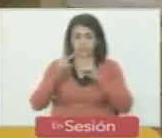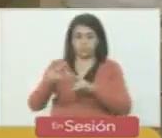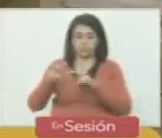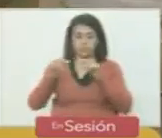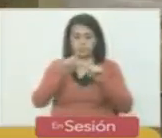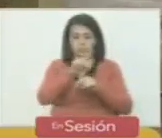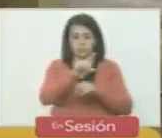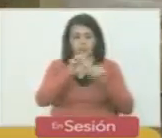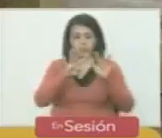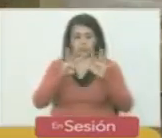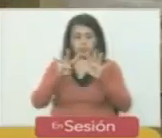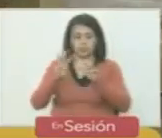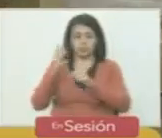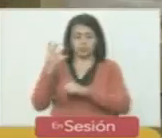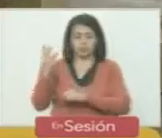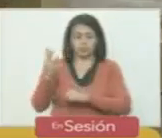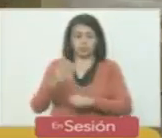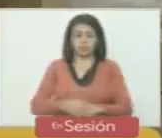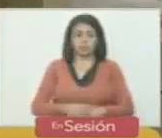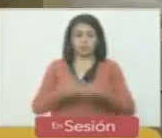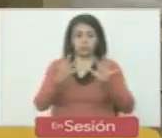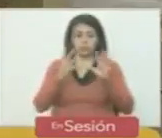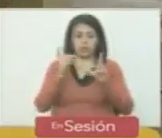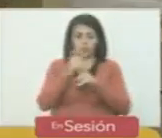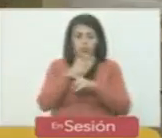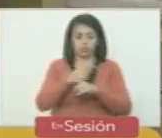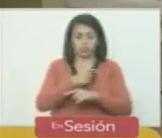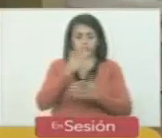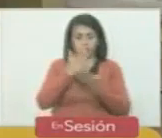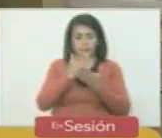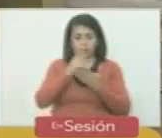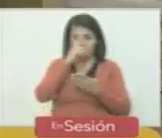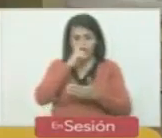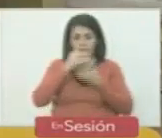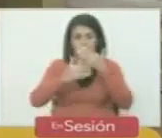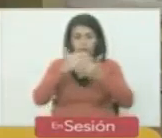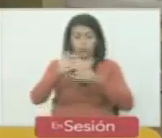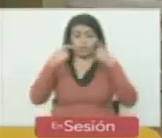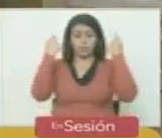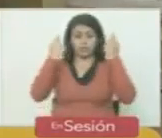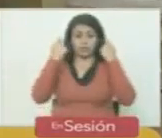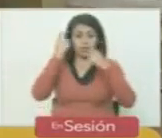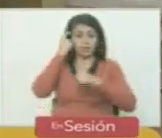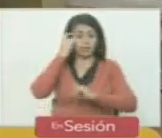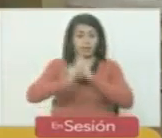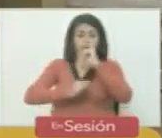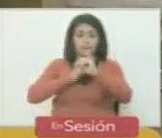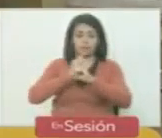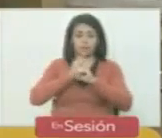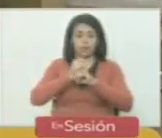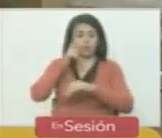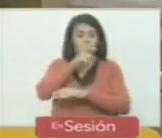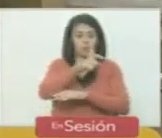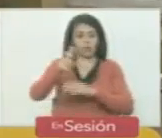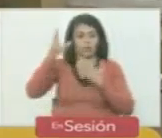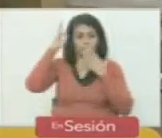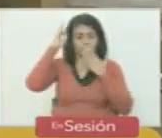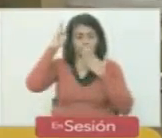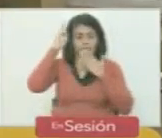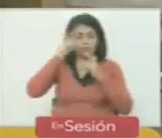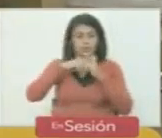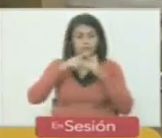desde 1994, el 9 de agosto de cada año, se celebra el Día Internacional de los Pueblos